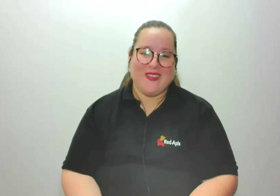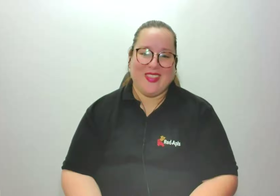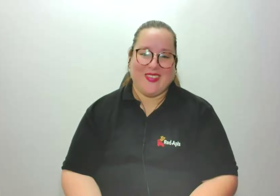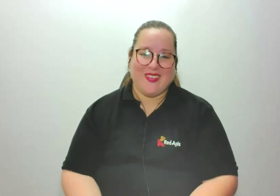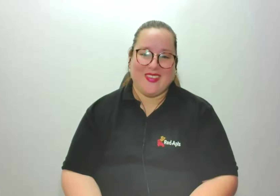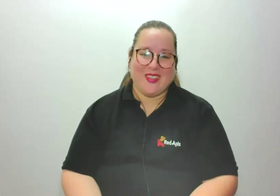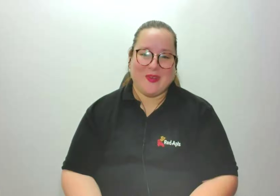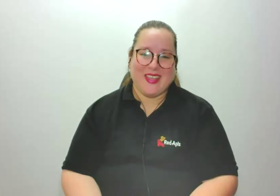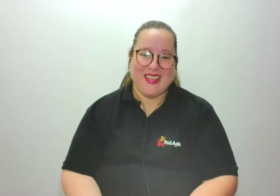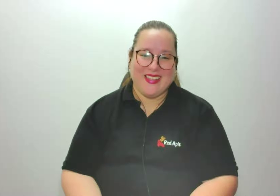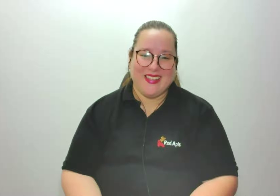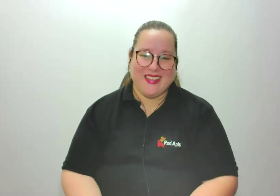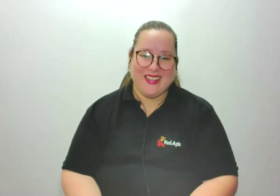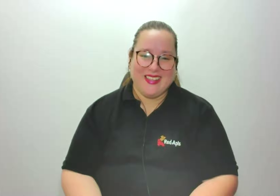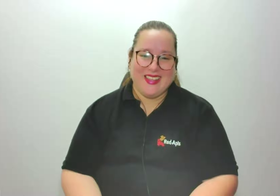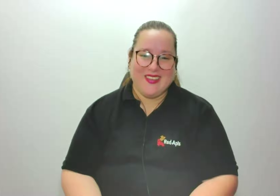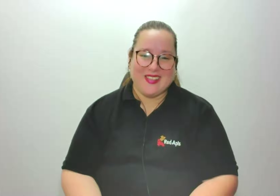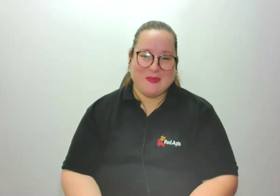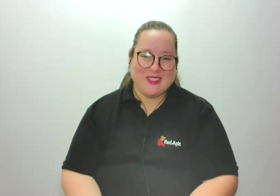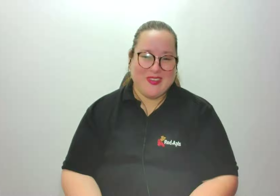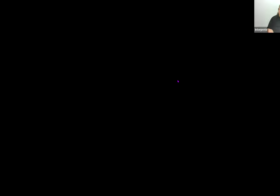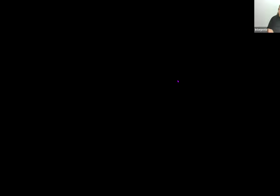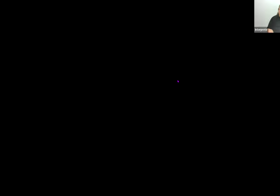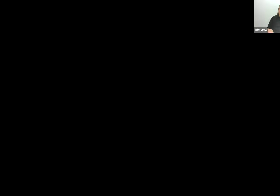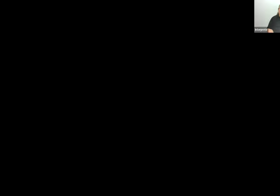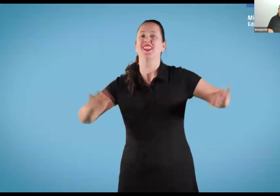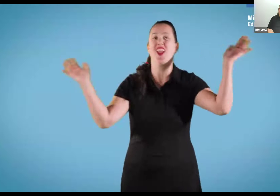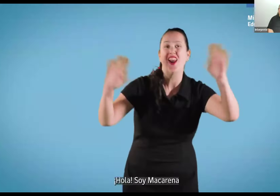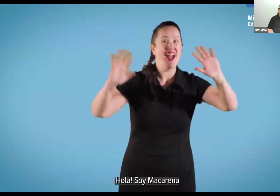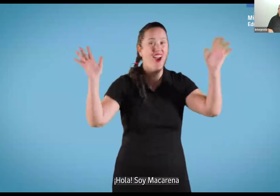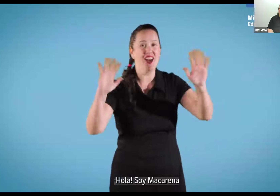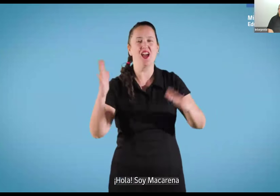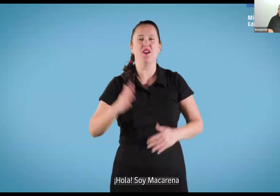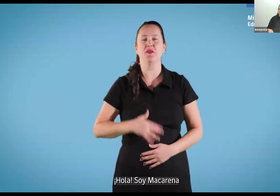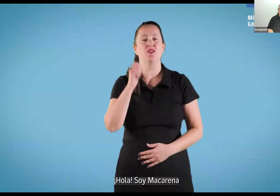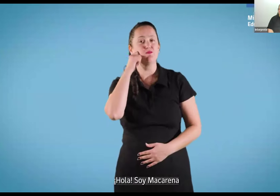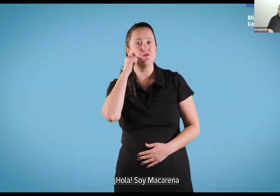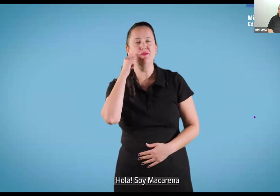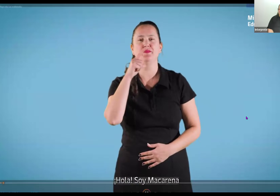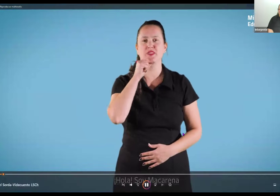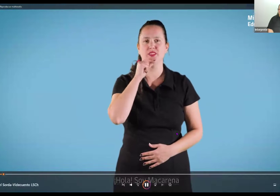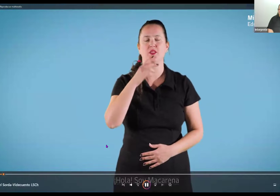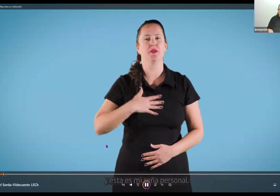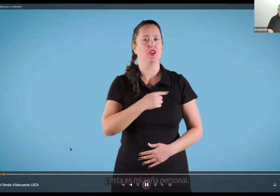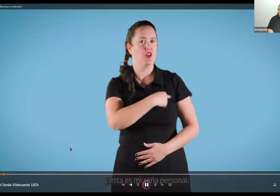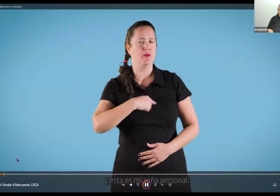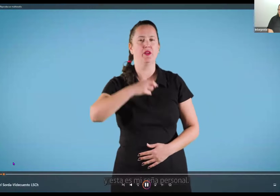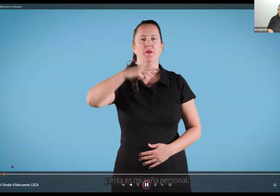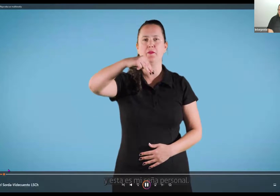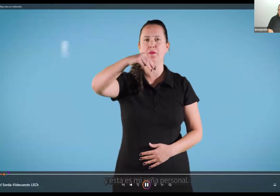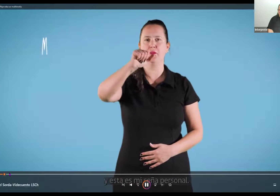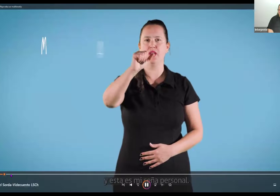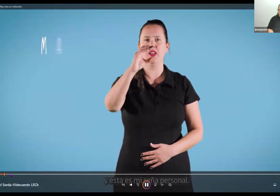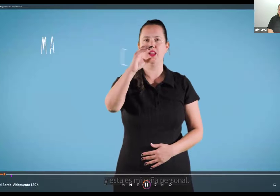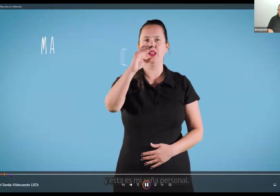Están buscando el video, está por ahí. Es una sorpresa para ustedes. Hola, soy Macarena y esta